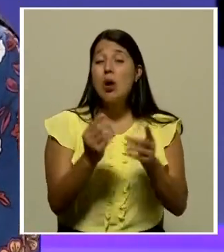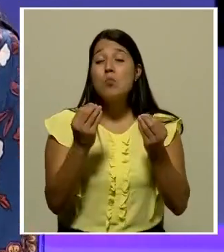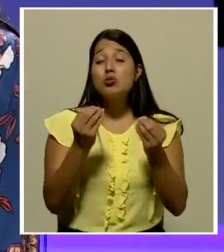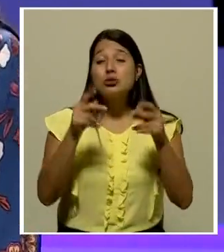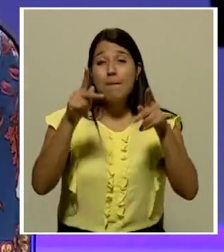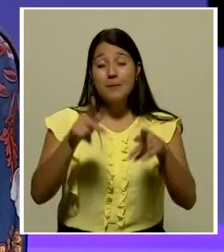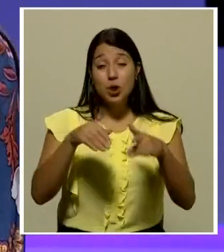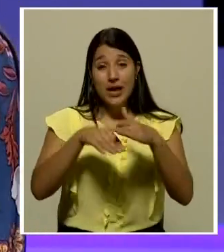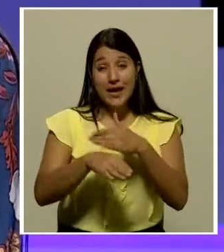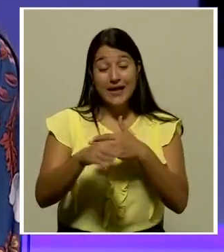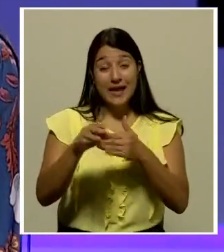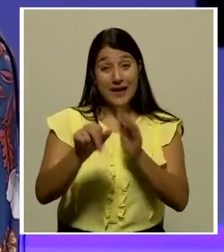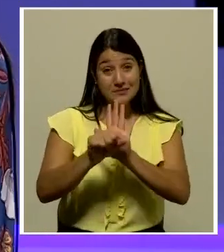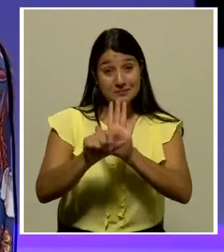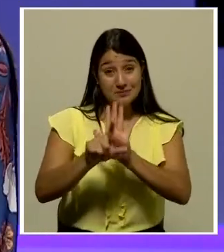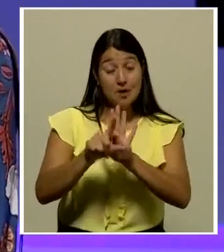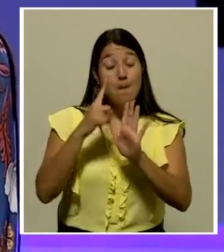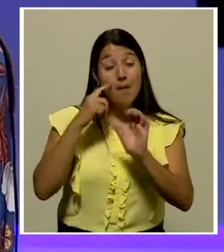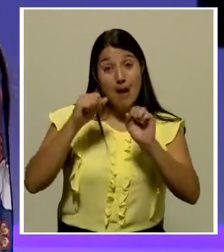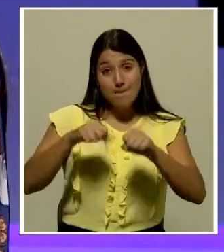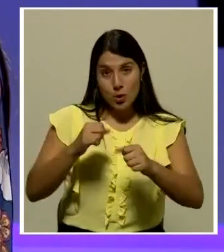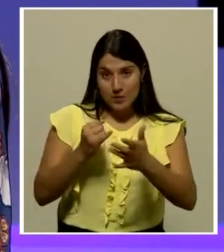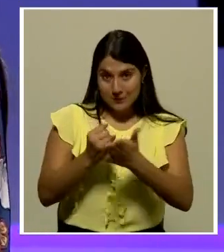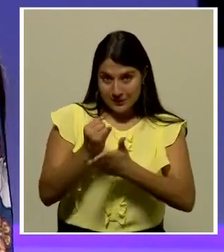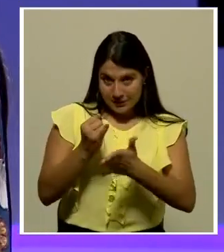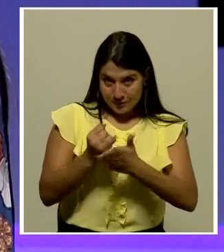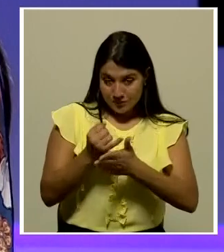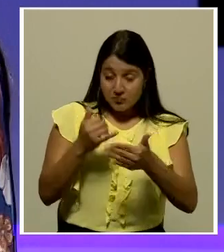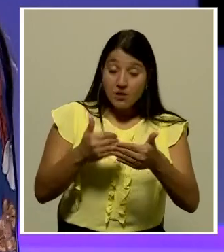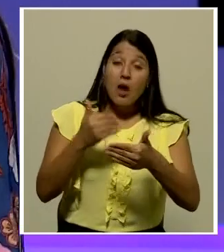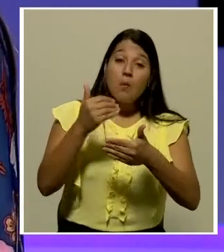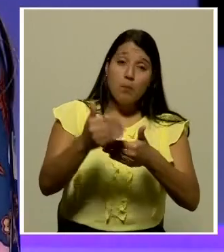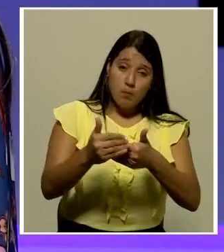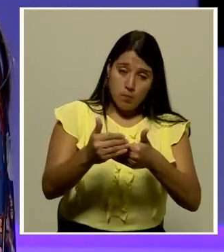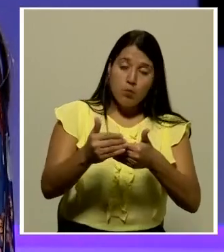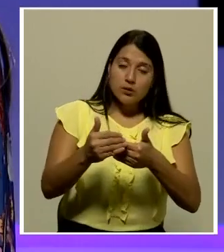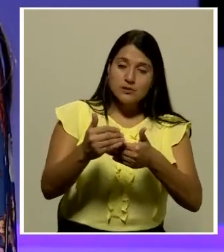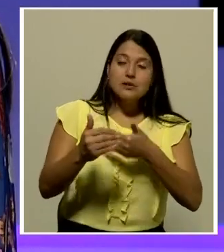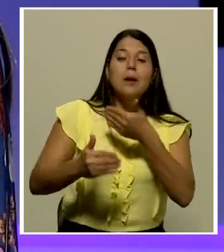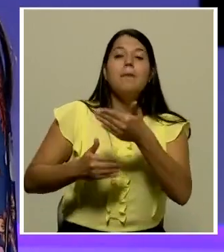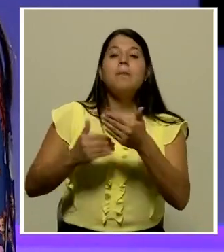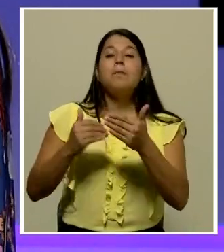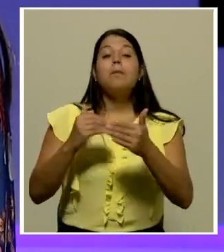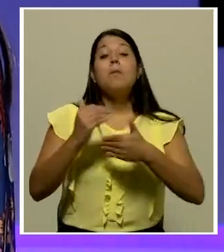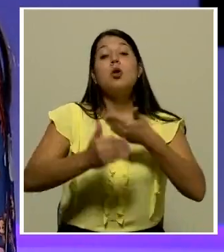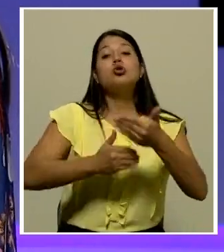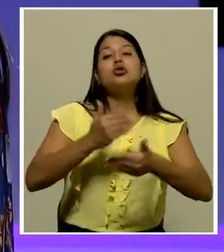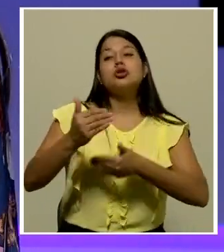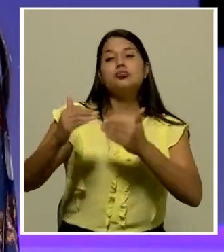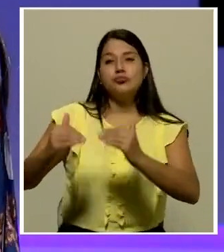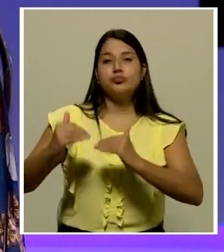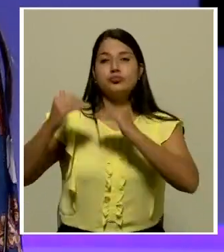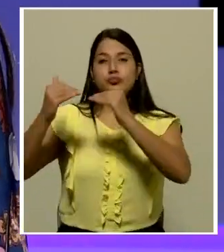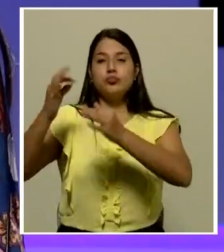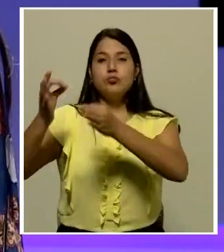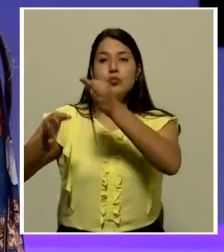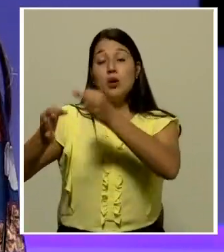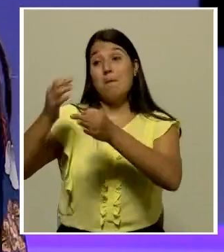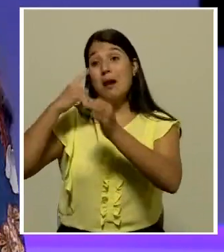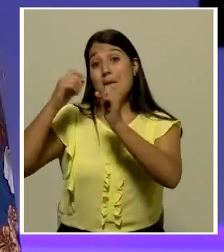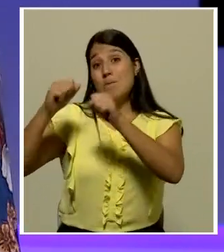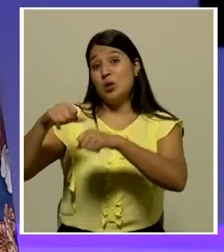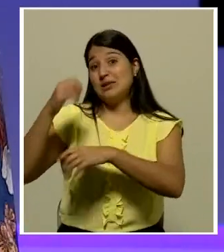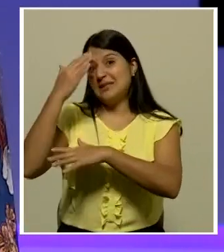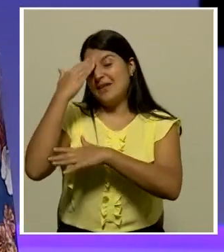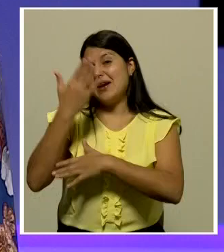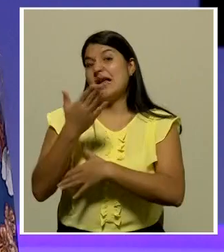a todos los procesos que se hicieron luego judiciales para investigar qué era lo que había pasado con estos préstamos que, pues, hasta el día de hoy